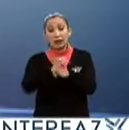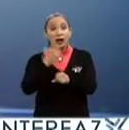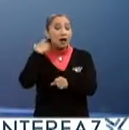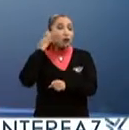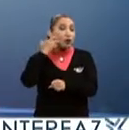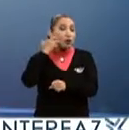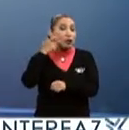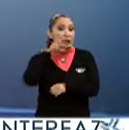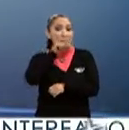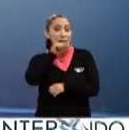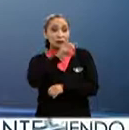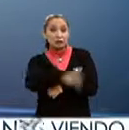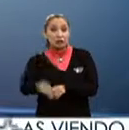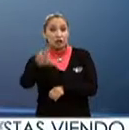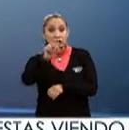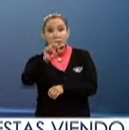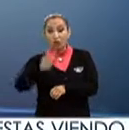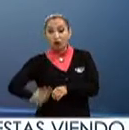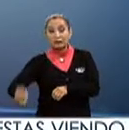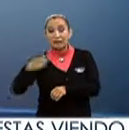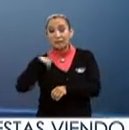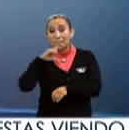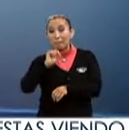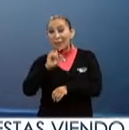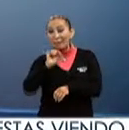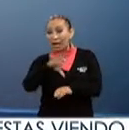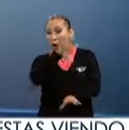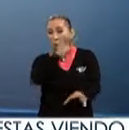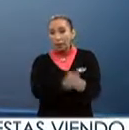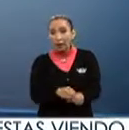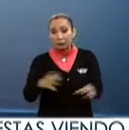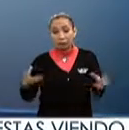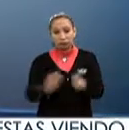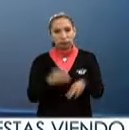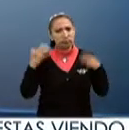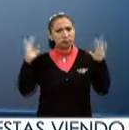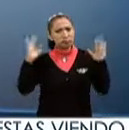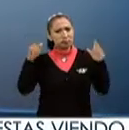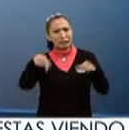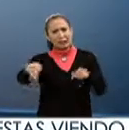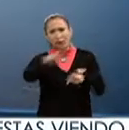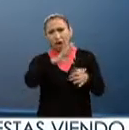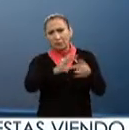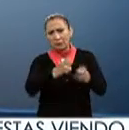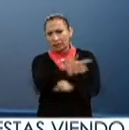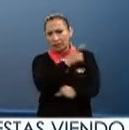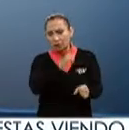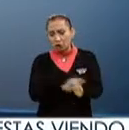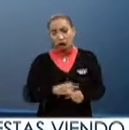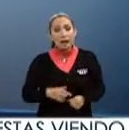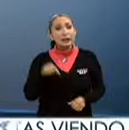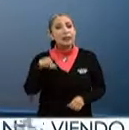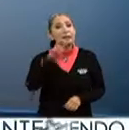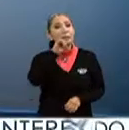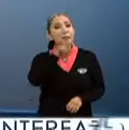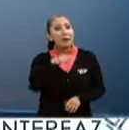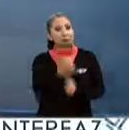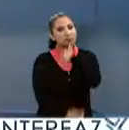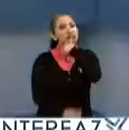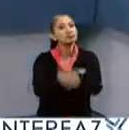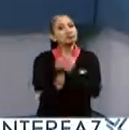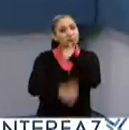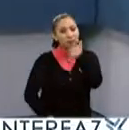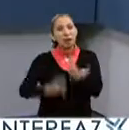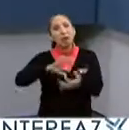Nuevo León y Jalisco, que tienen 180 y 220 totales. Espectacular lo que se está viviendo en la Olimpiada Nacional, Omar. Y esta competencia,